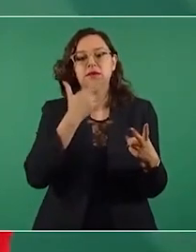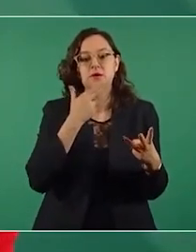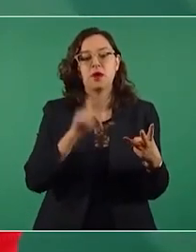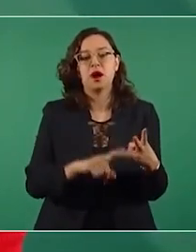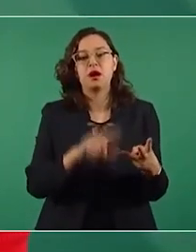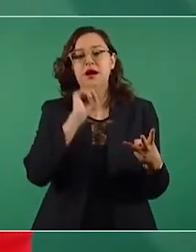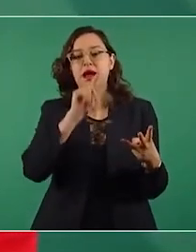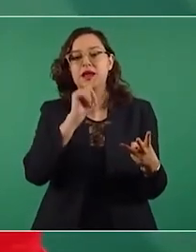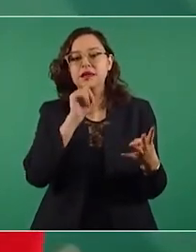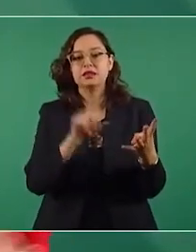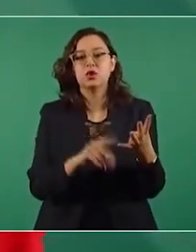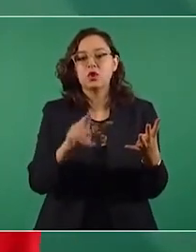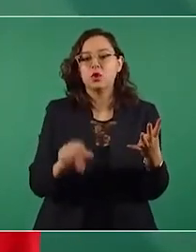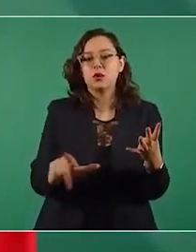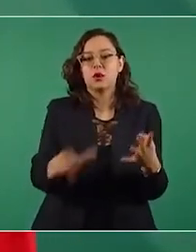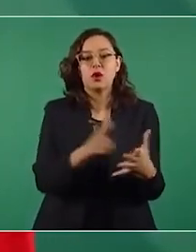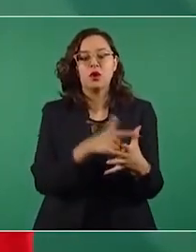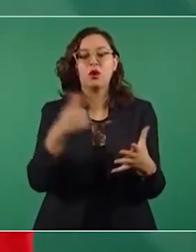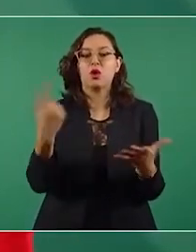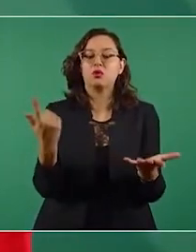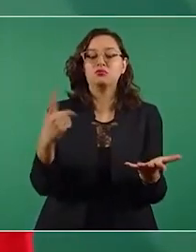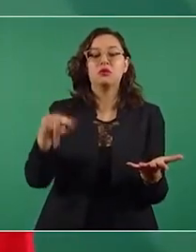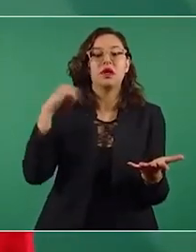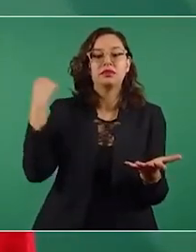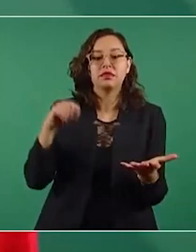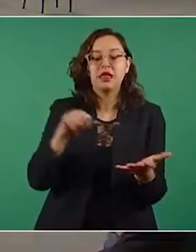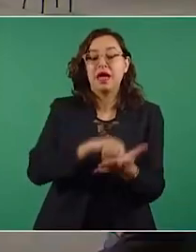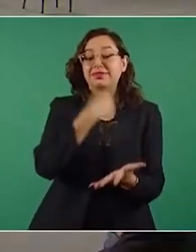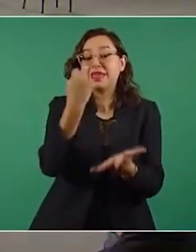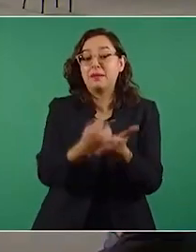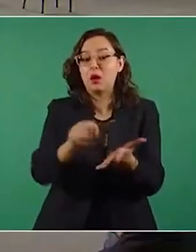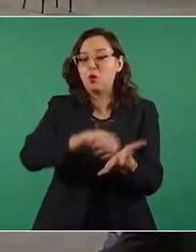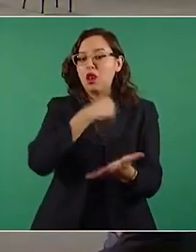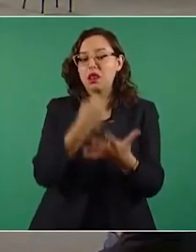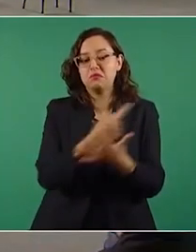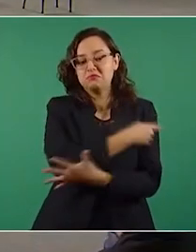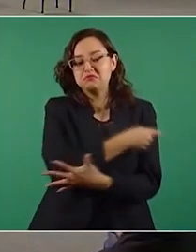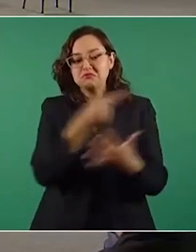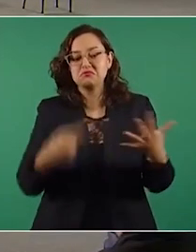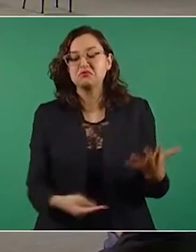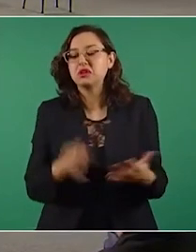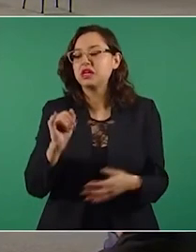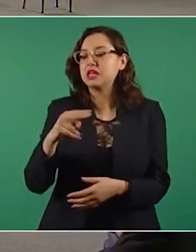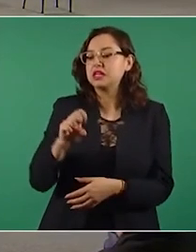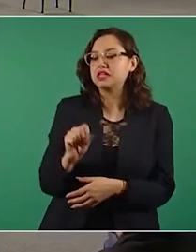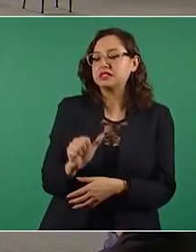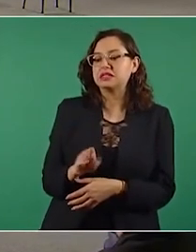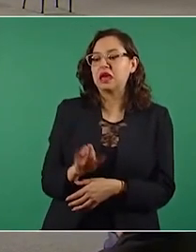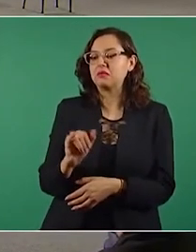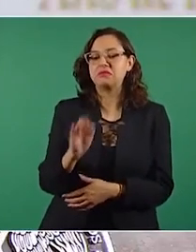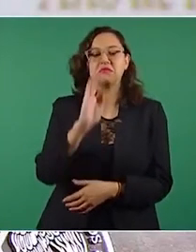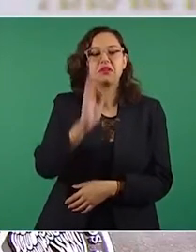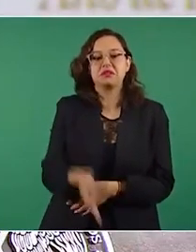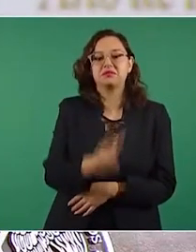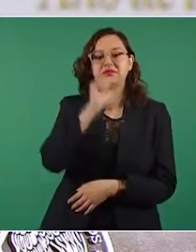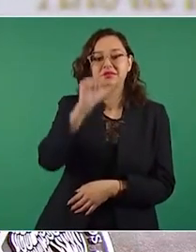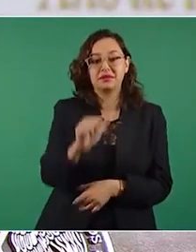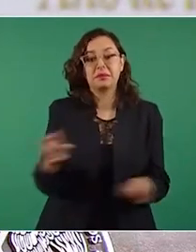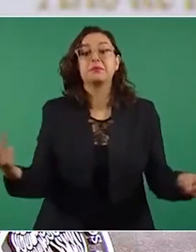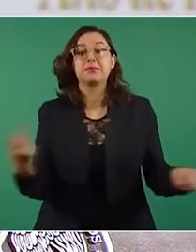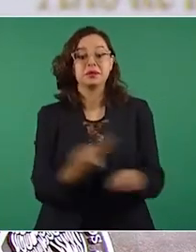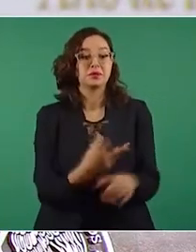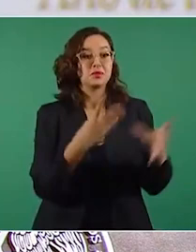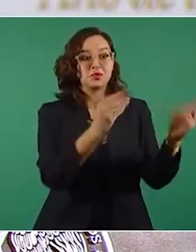y Tamaulipas. Lo que explica la falta de conocimiento de muchas personas sobre su derecho a los